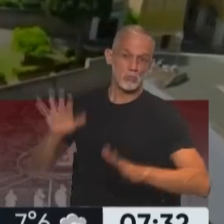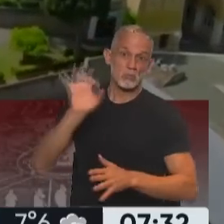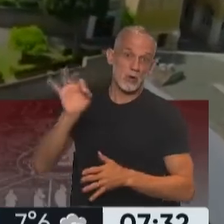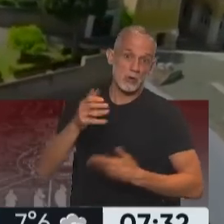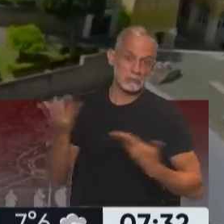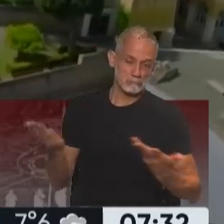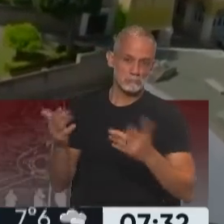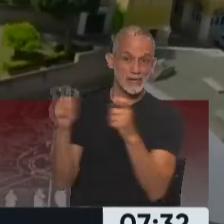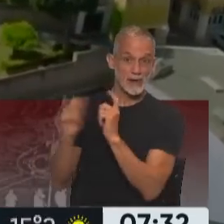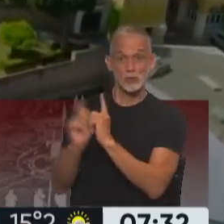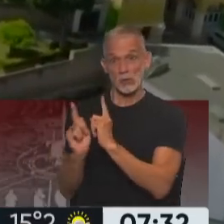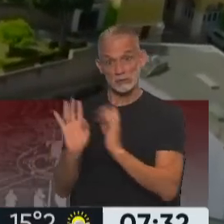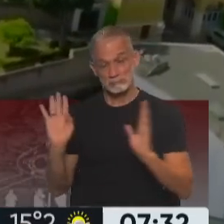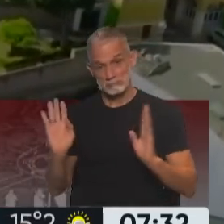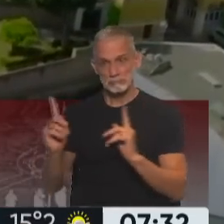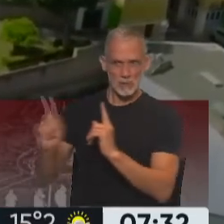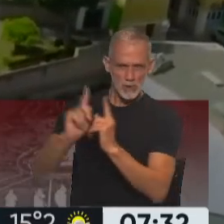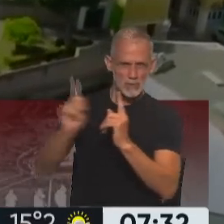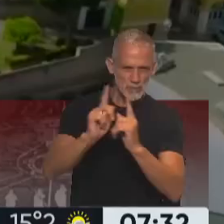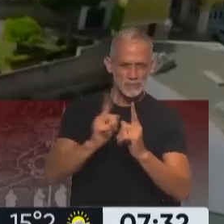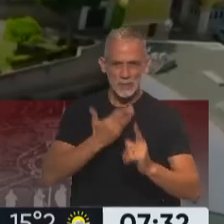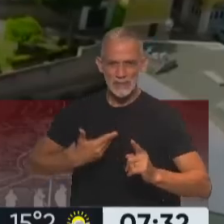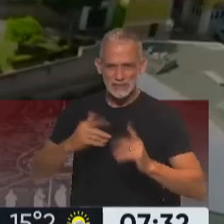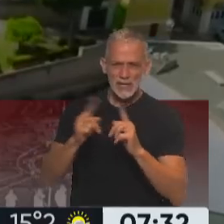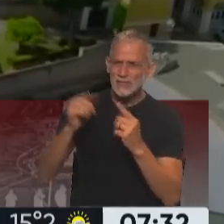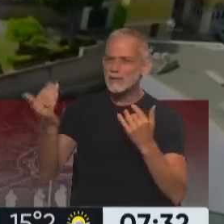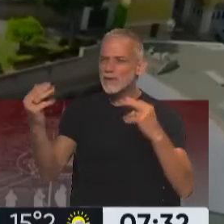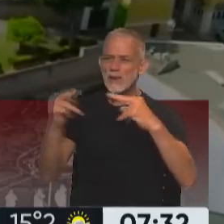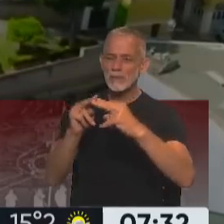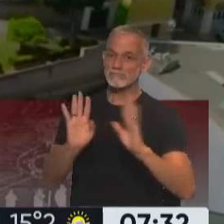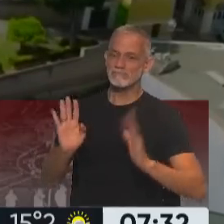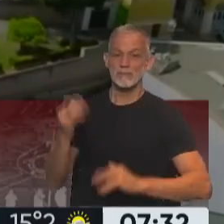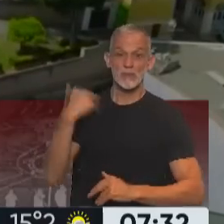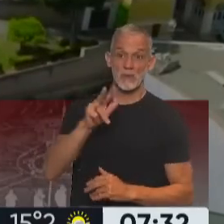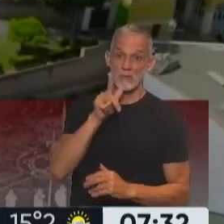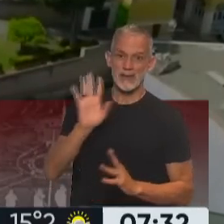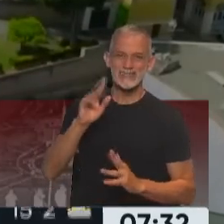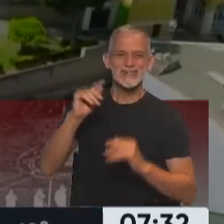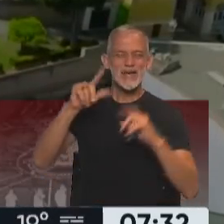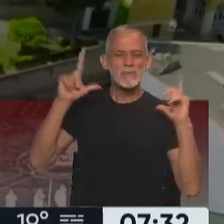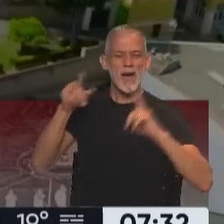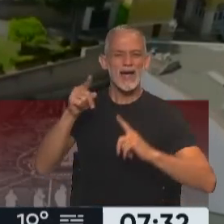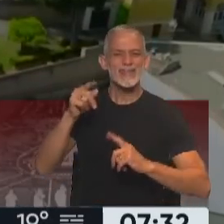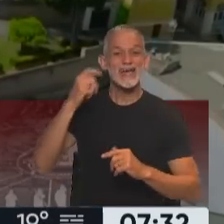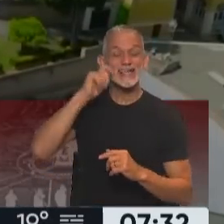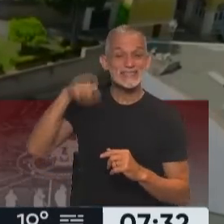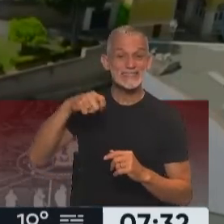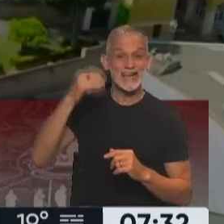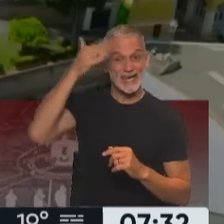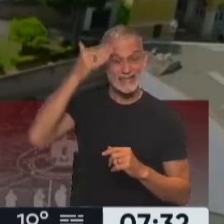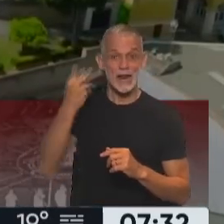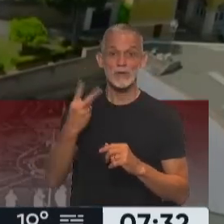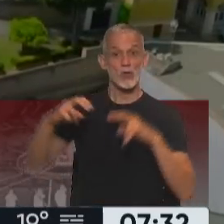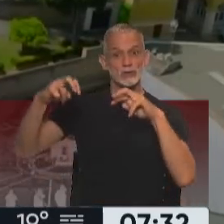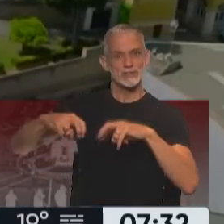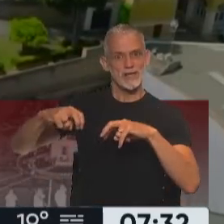algún tipo de reunión bilateral los distintos jefes de Estado y delegaciones internacionales. Sí, de hecho recién acaba de aparecer ya la imagen de Zelensky con Trump, los dos